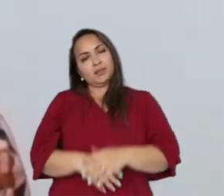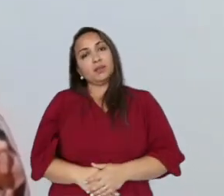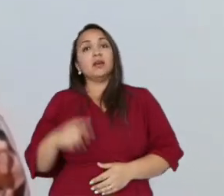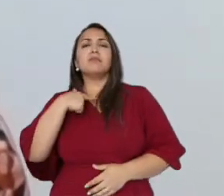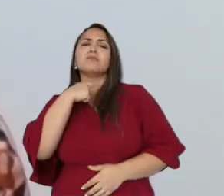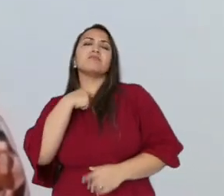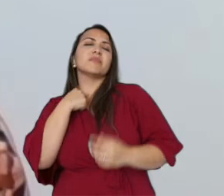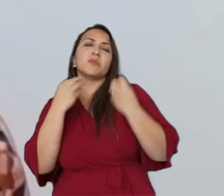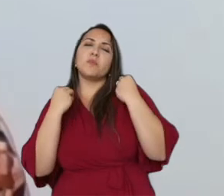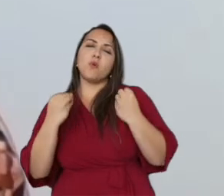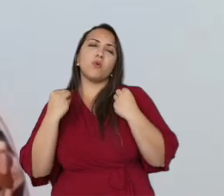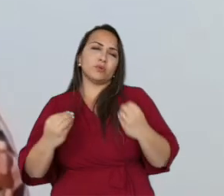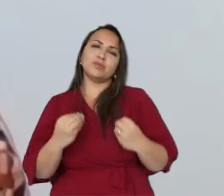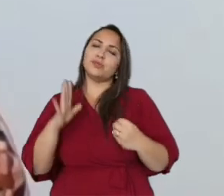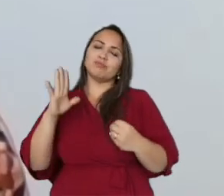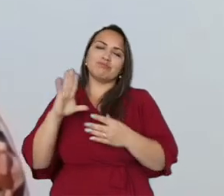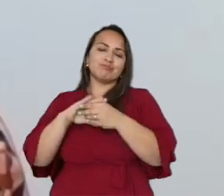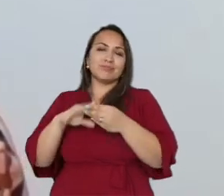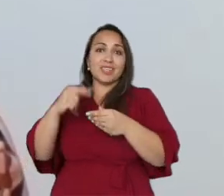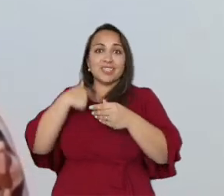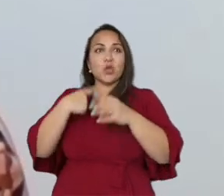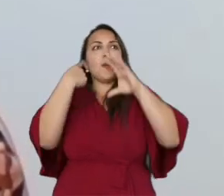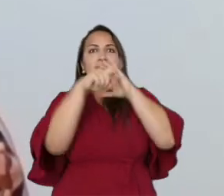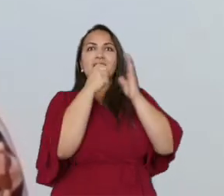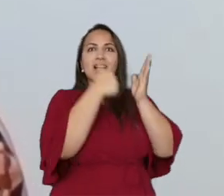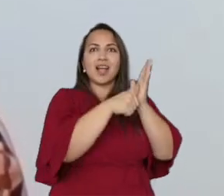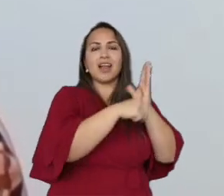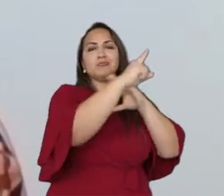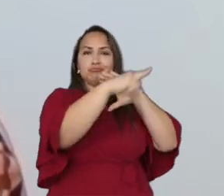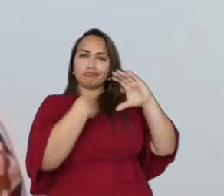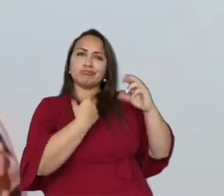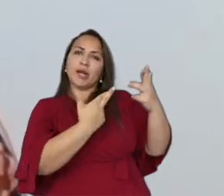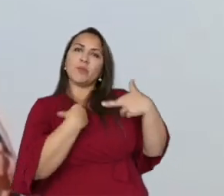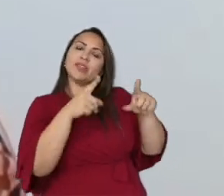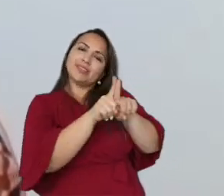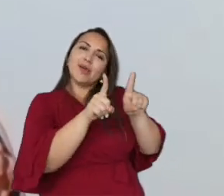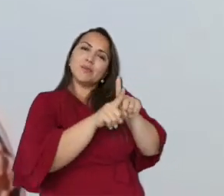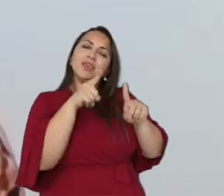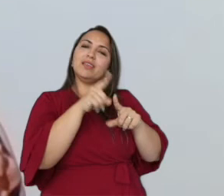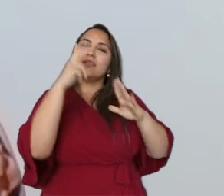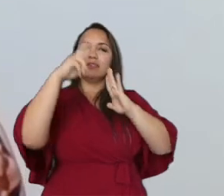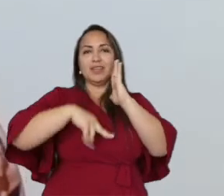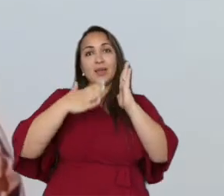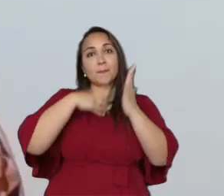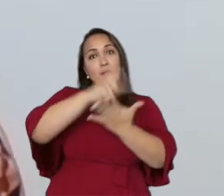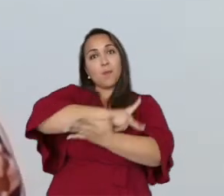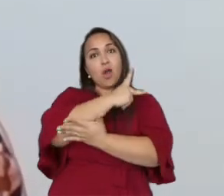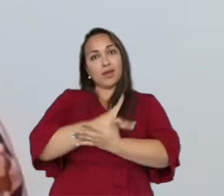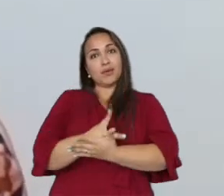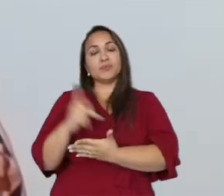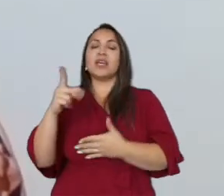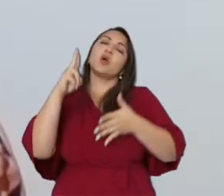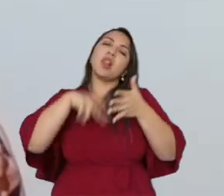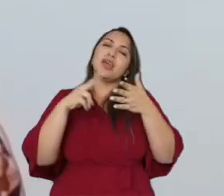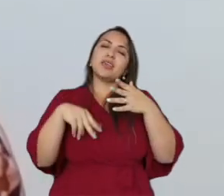Y me gustaba tanto que les escribía y recibía cartas de ellos donde ellos leían mis poemas y